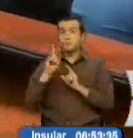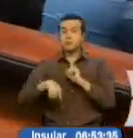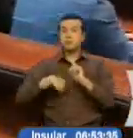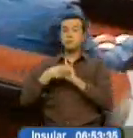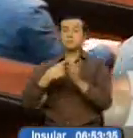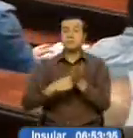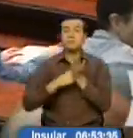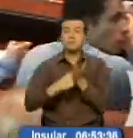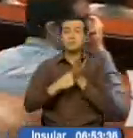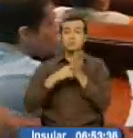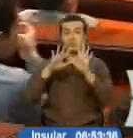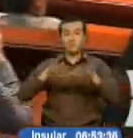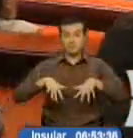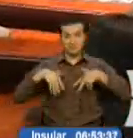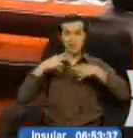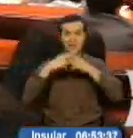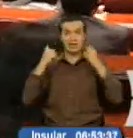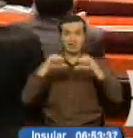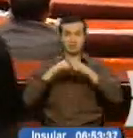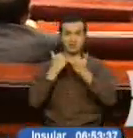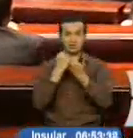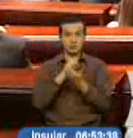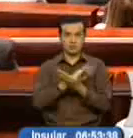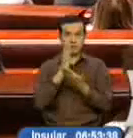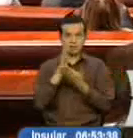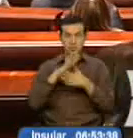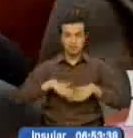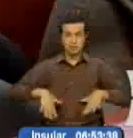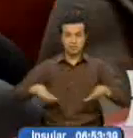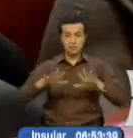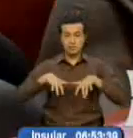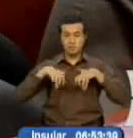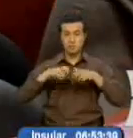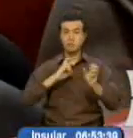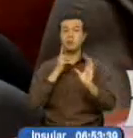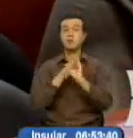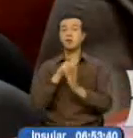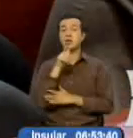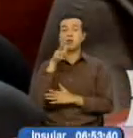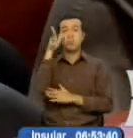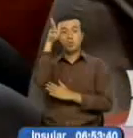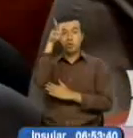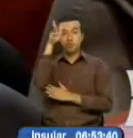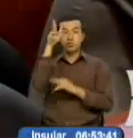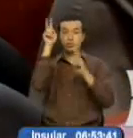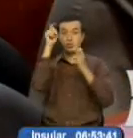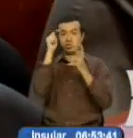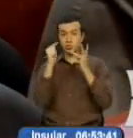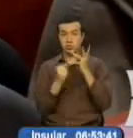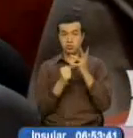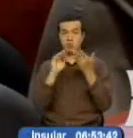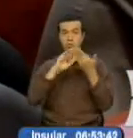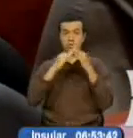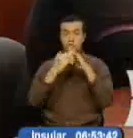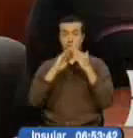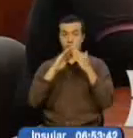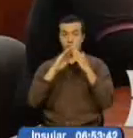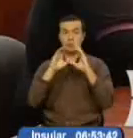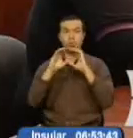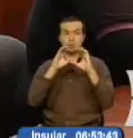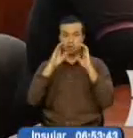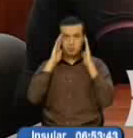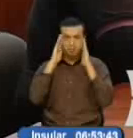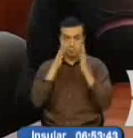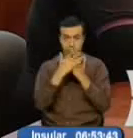que se desarrolló en el salón del ex Senado de la Asamblea Nacional, llegaron también académicos relacionados con la comunicación.